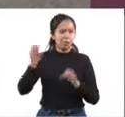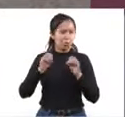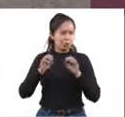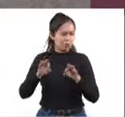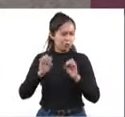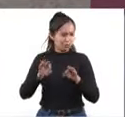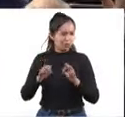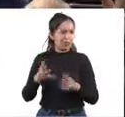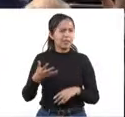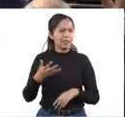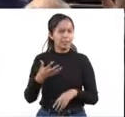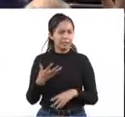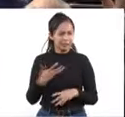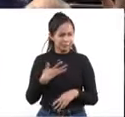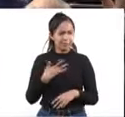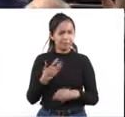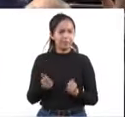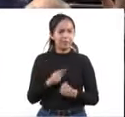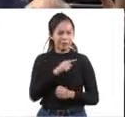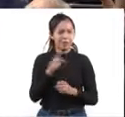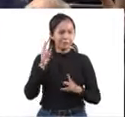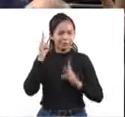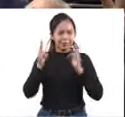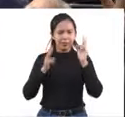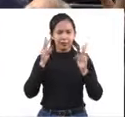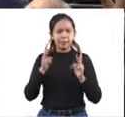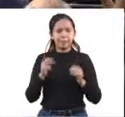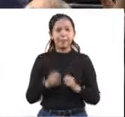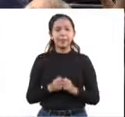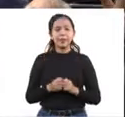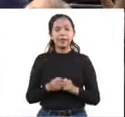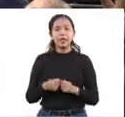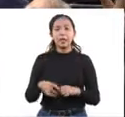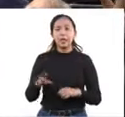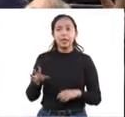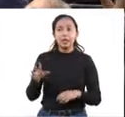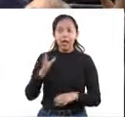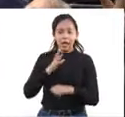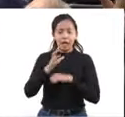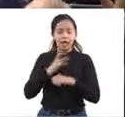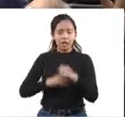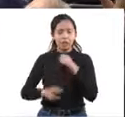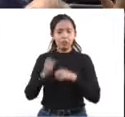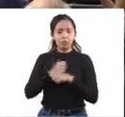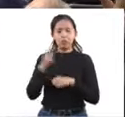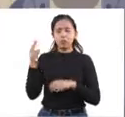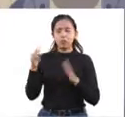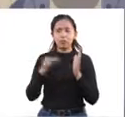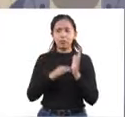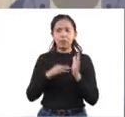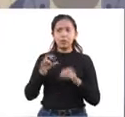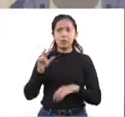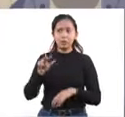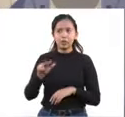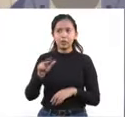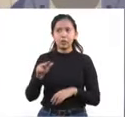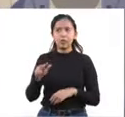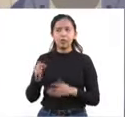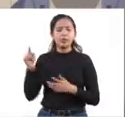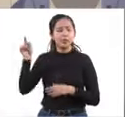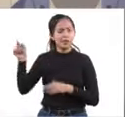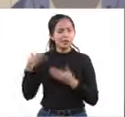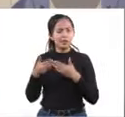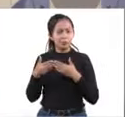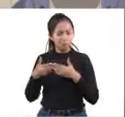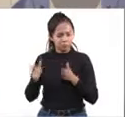la Jefa de Gobierno. Las abrimos en diciembre del 2018 para que sea la Casa del Pueblo, la